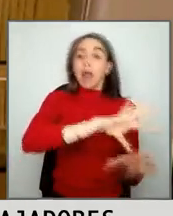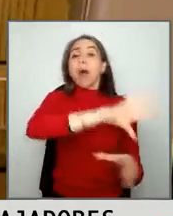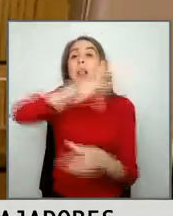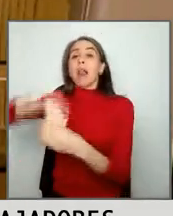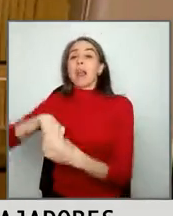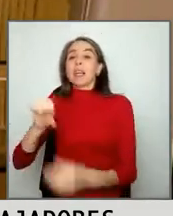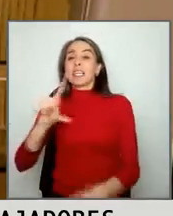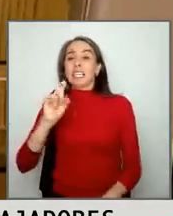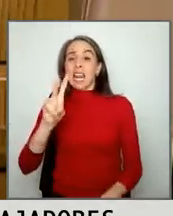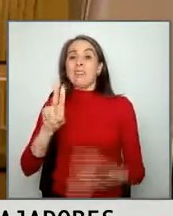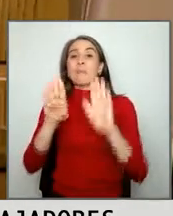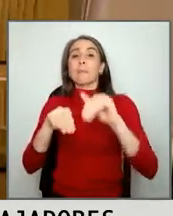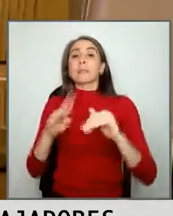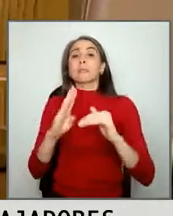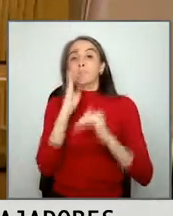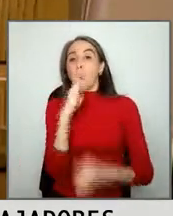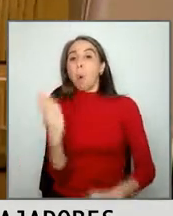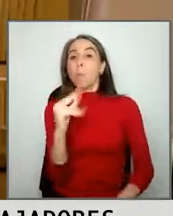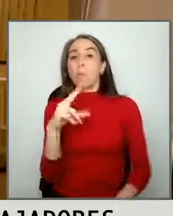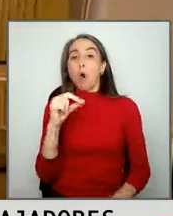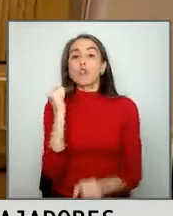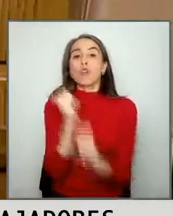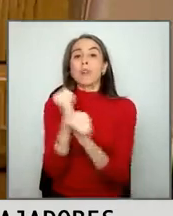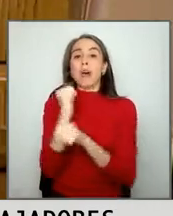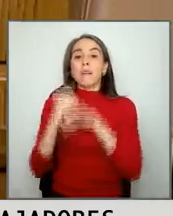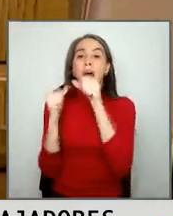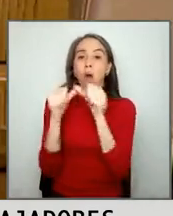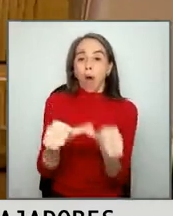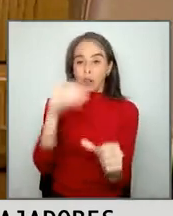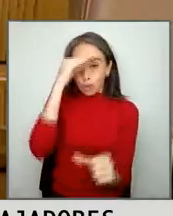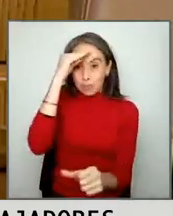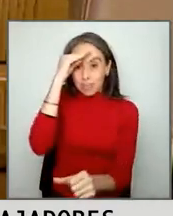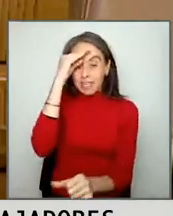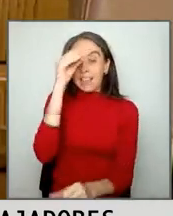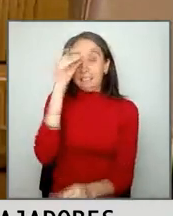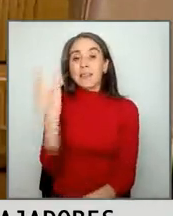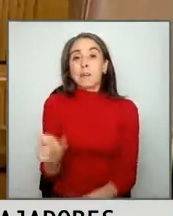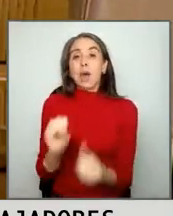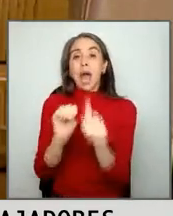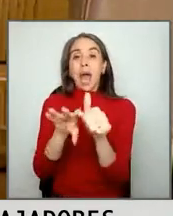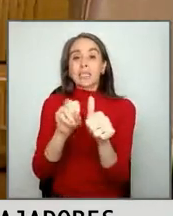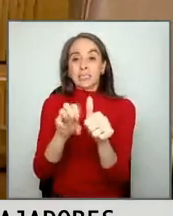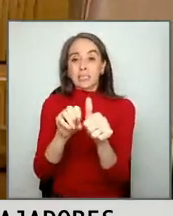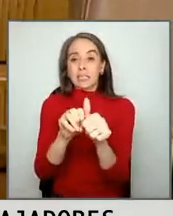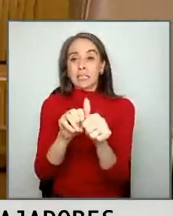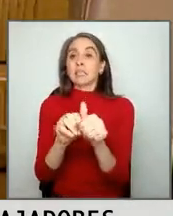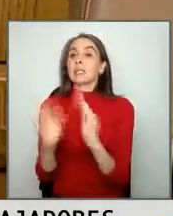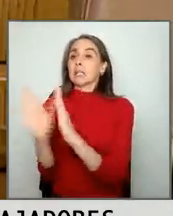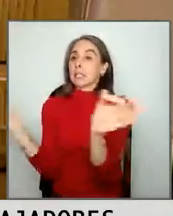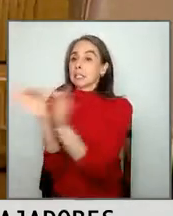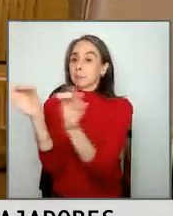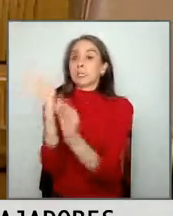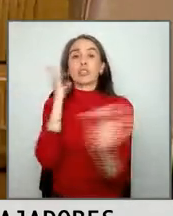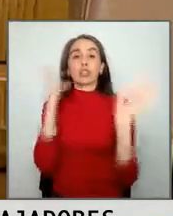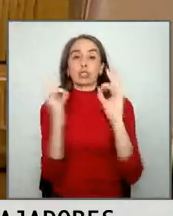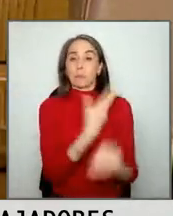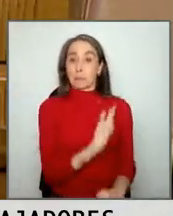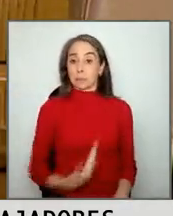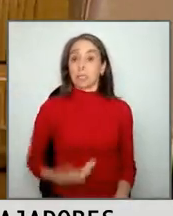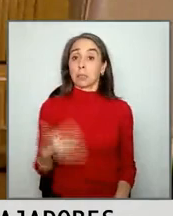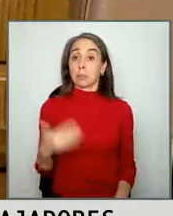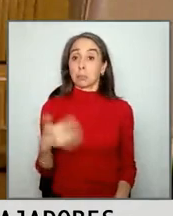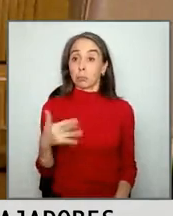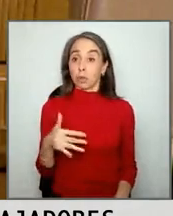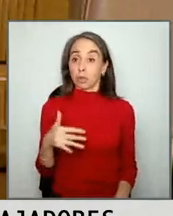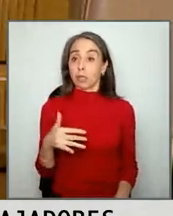bonos por experiencia para asistentes de la educación presidenta y esto Permítame decirle que esto es importante porque la asignación